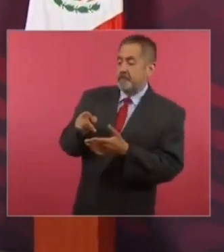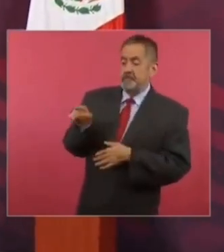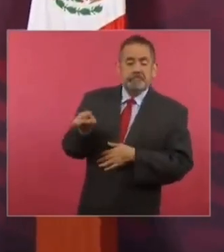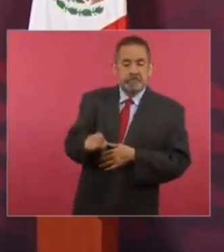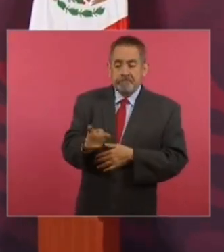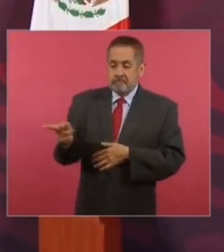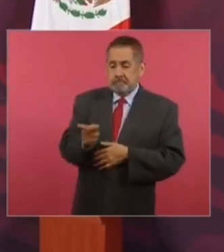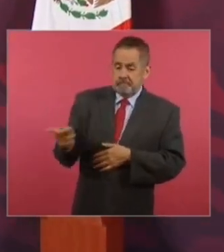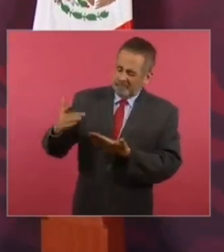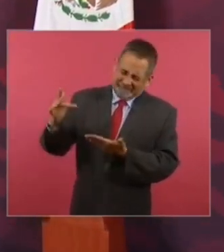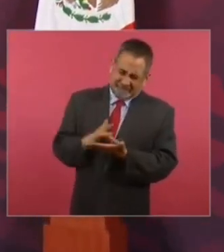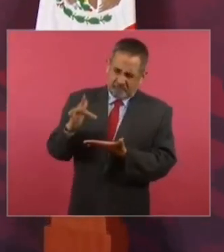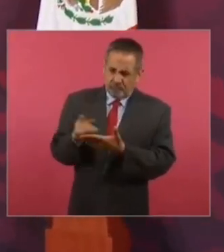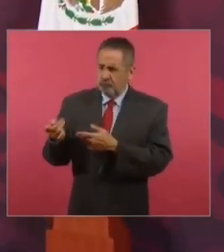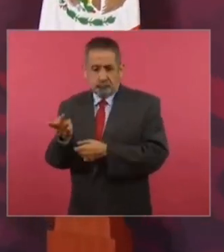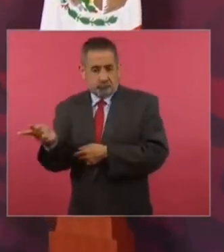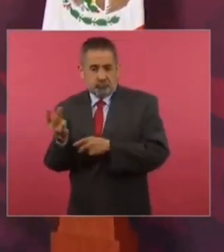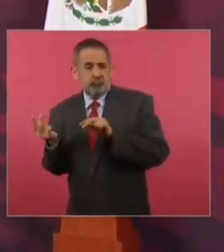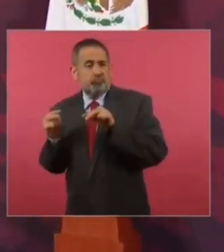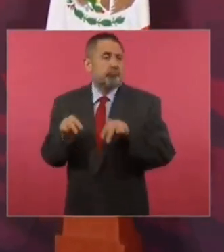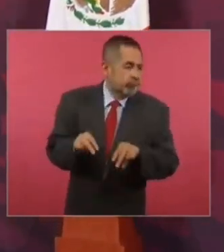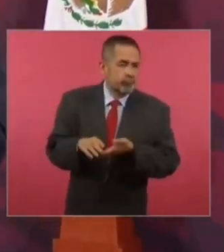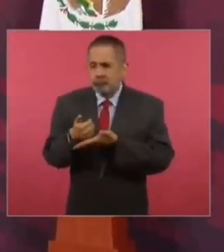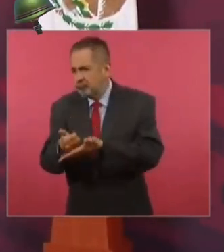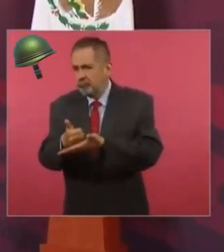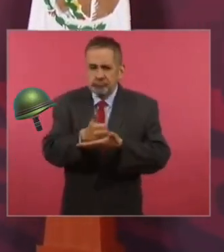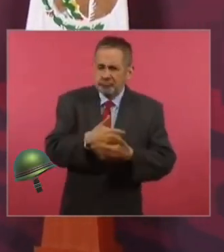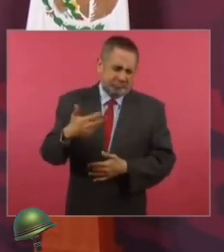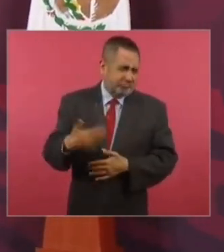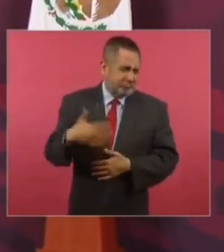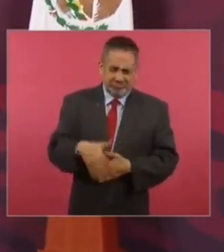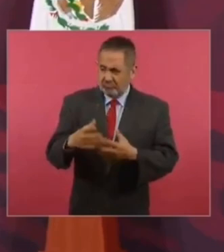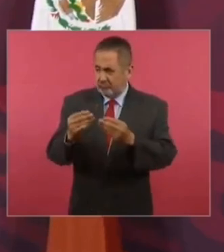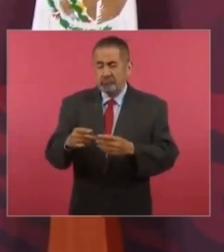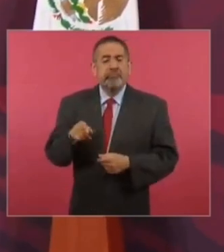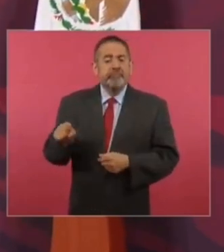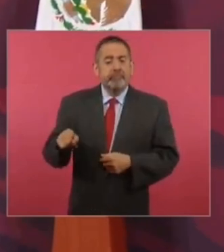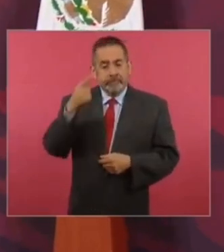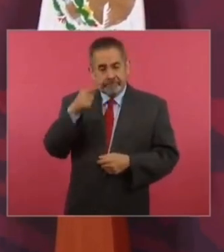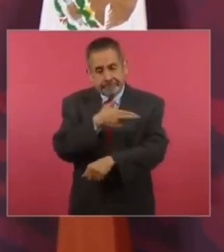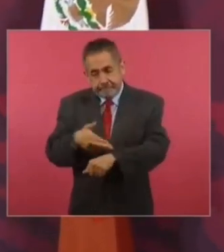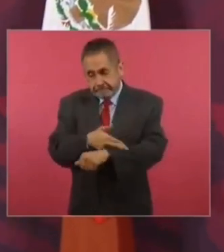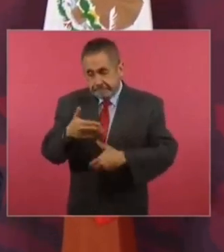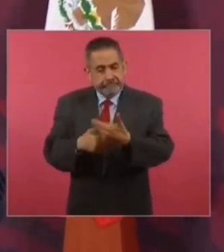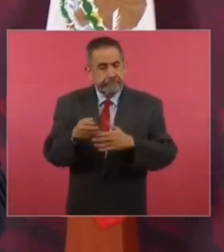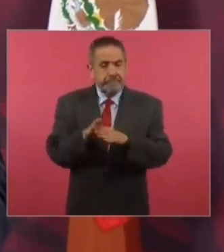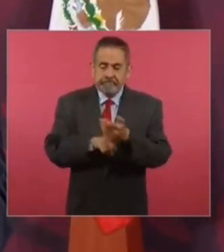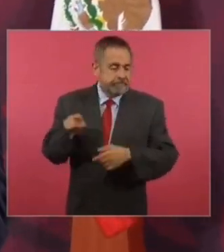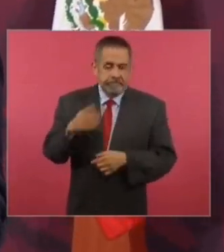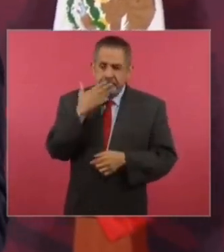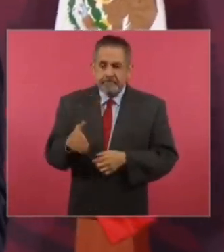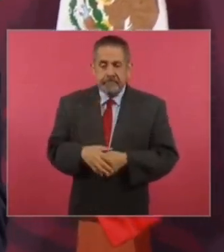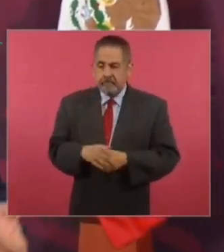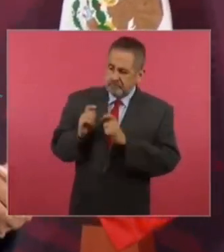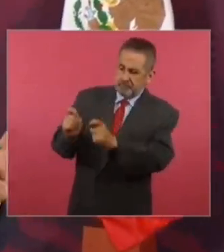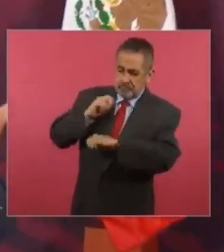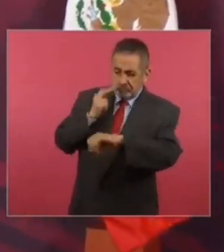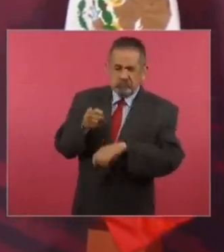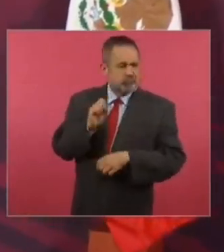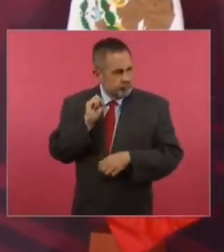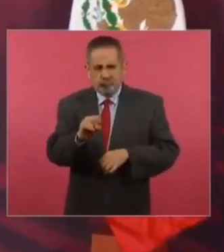instituciones han estado ayudándonos para llevar a cabo las misiones